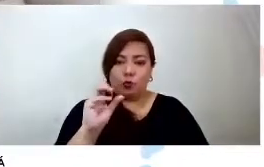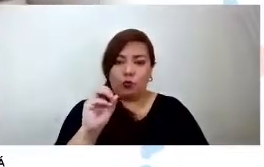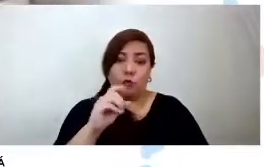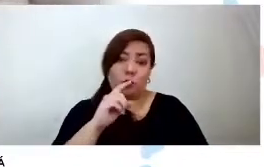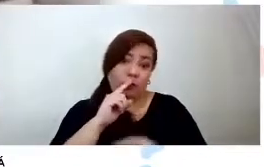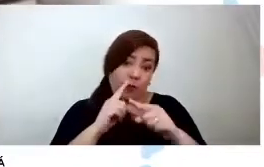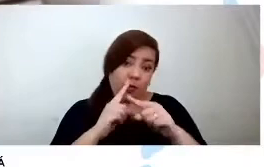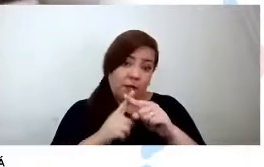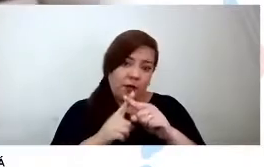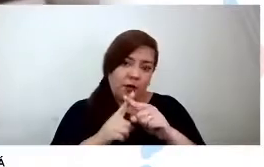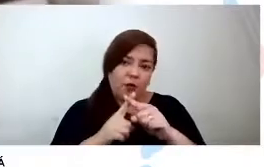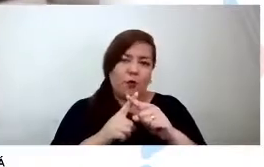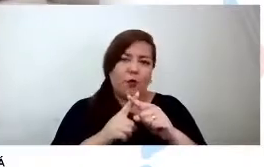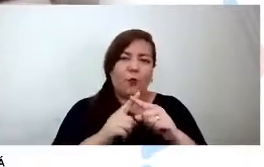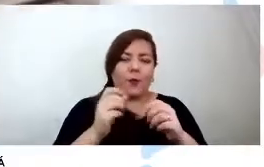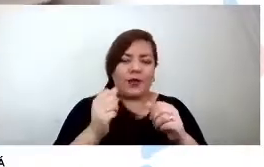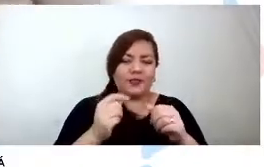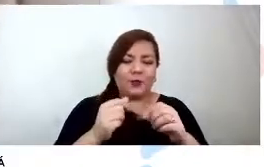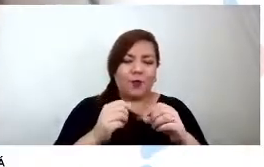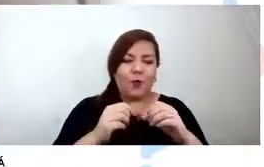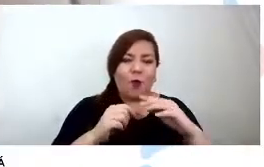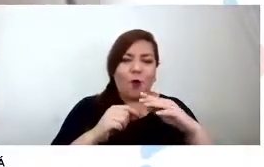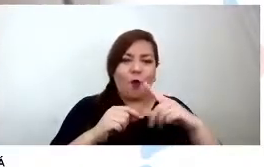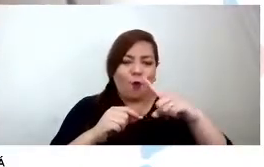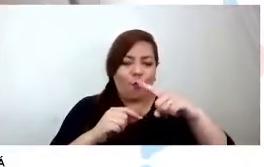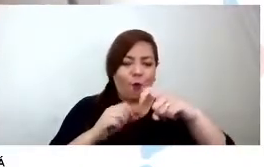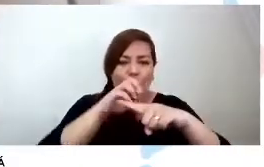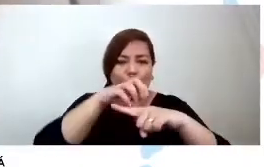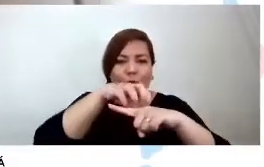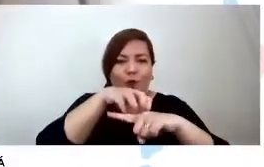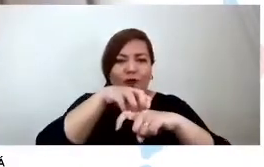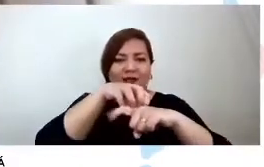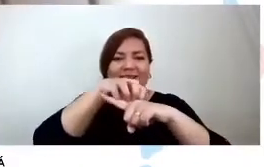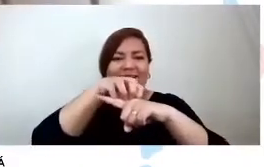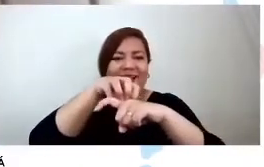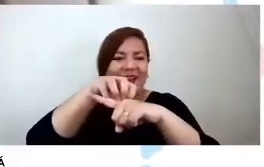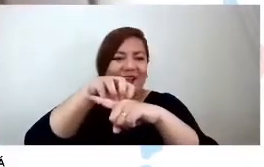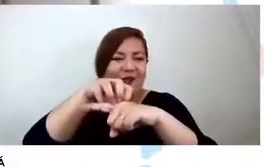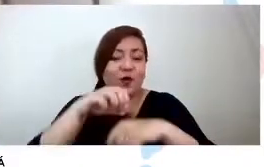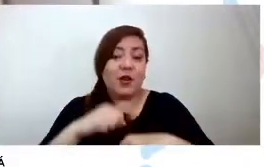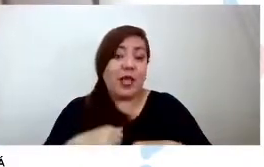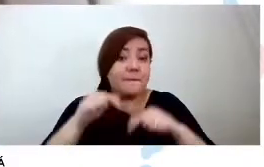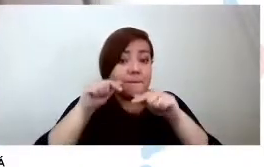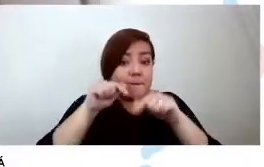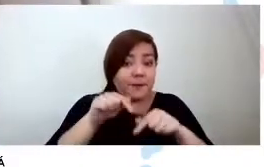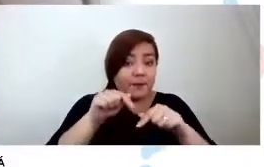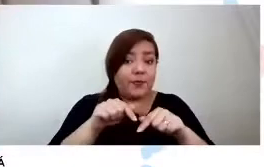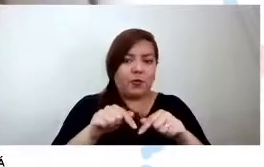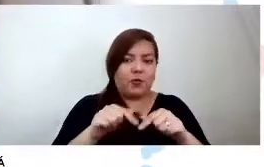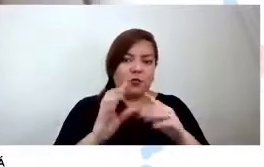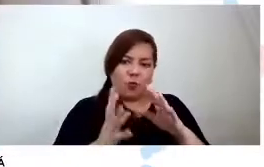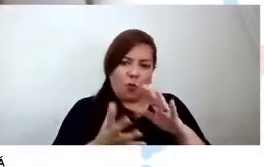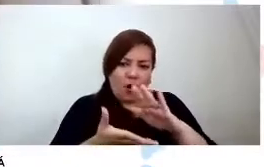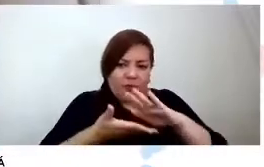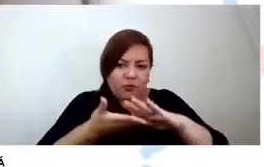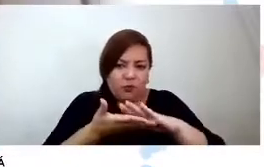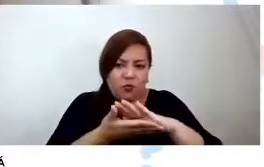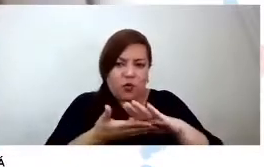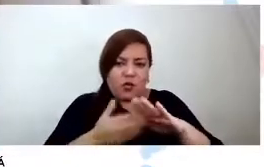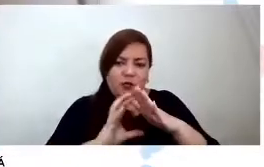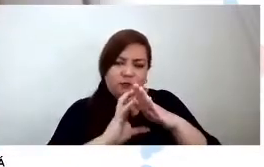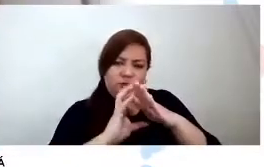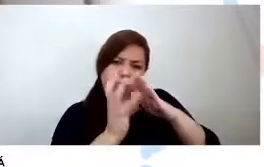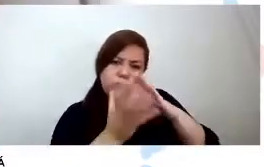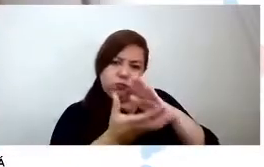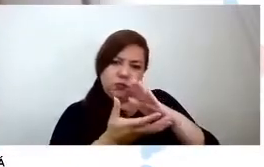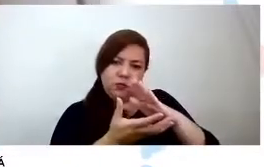Pero es la impresión, es un relleno y la impresión de la forma,